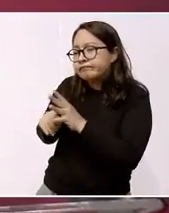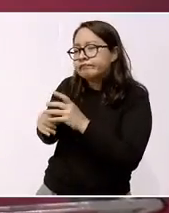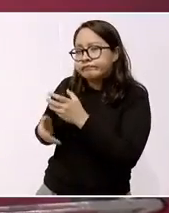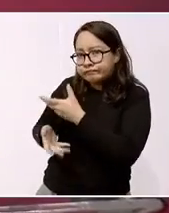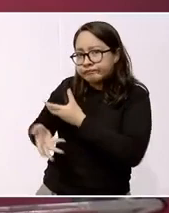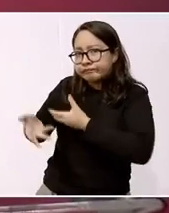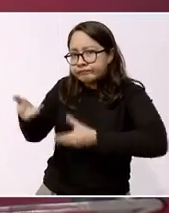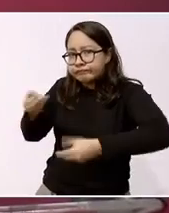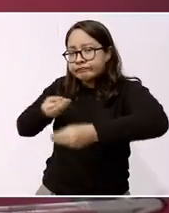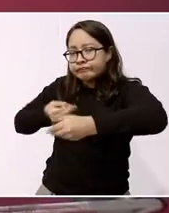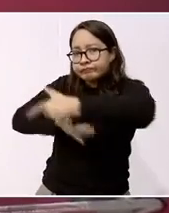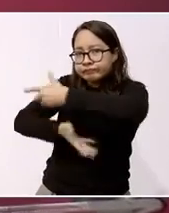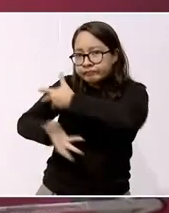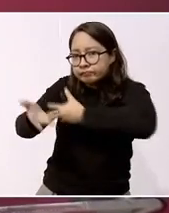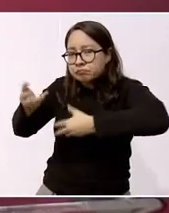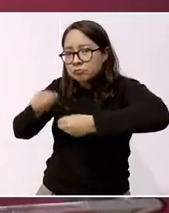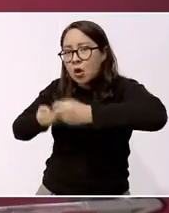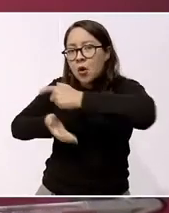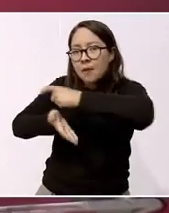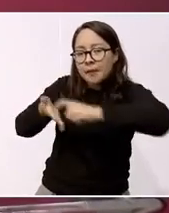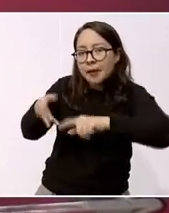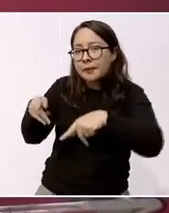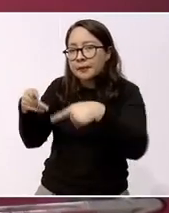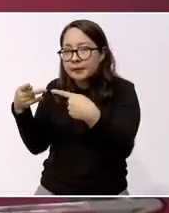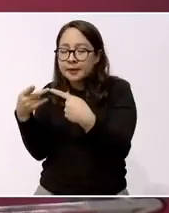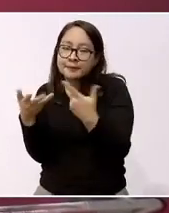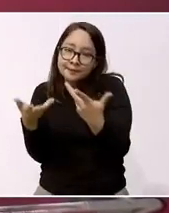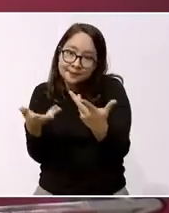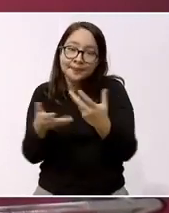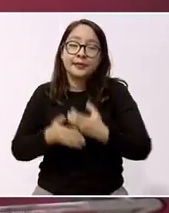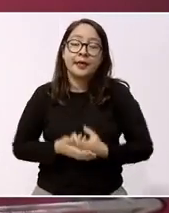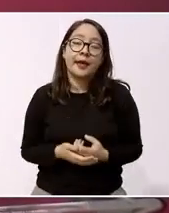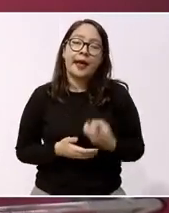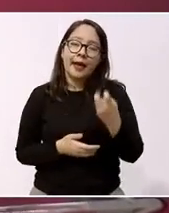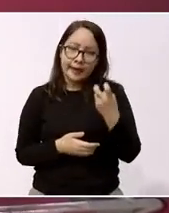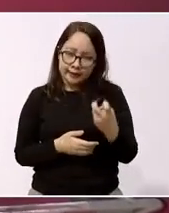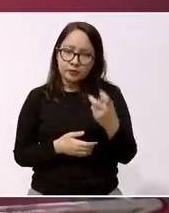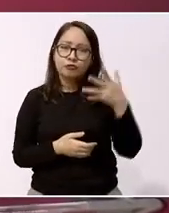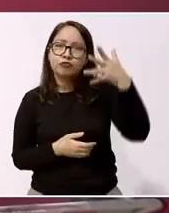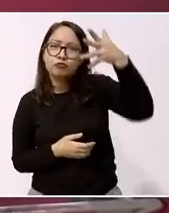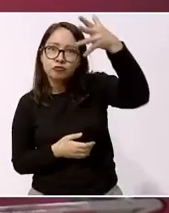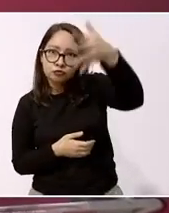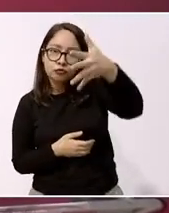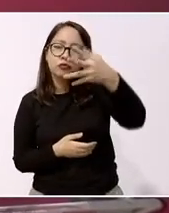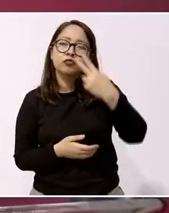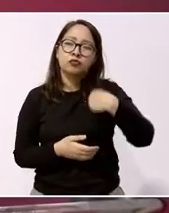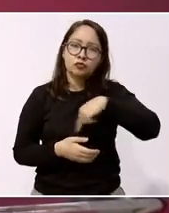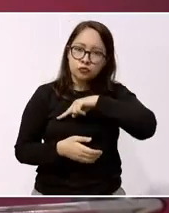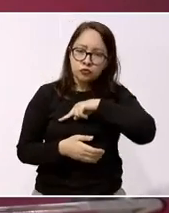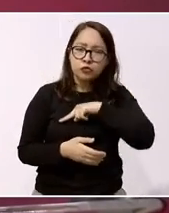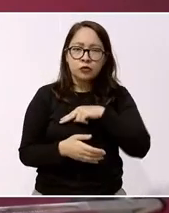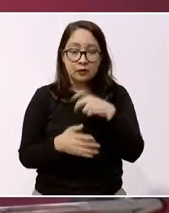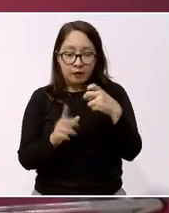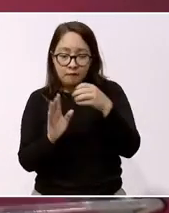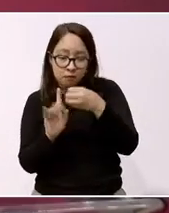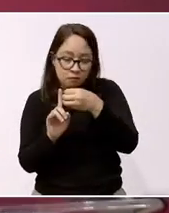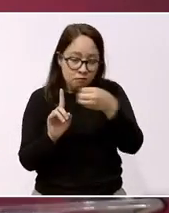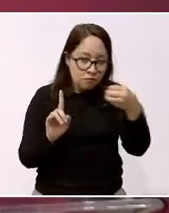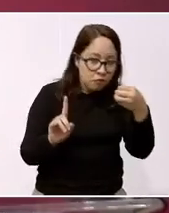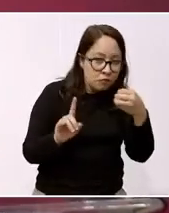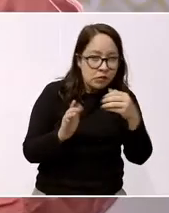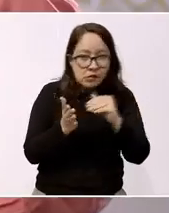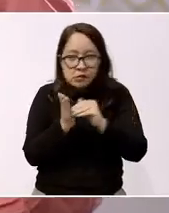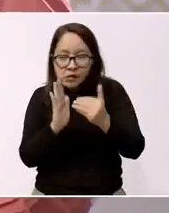comercio. Entonces, vamos a llevar a cabo esta política. También